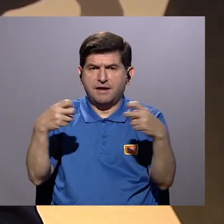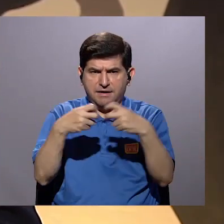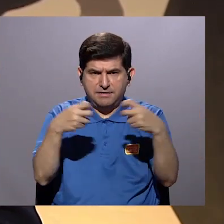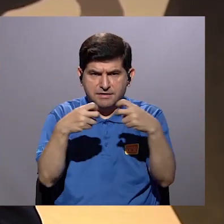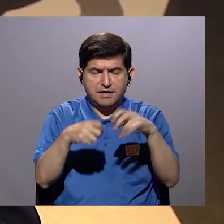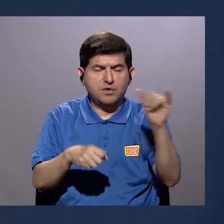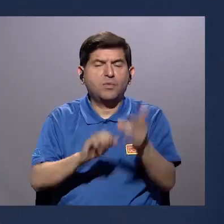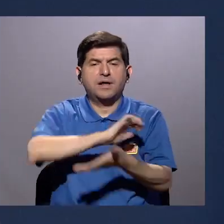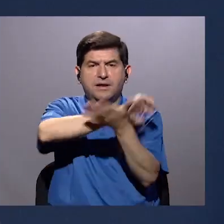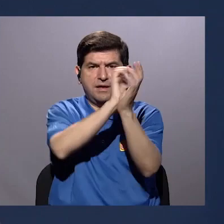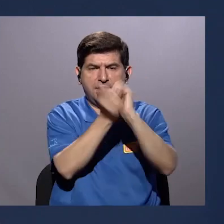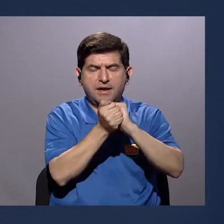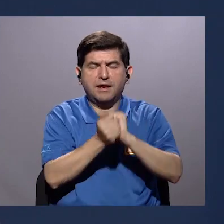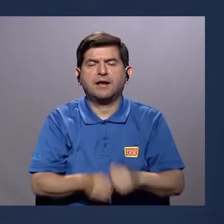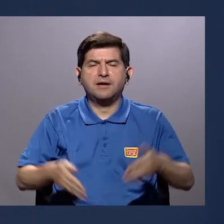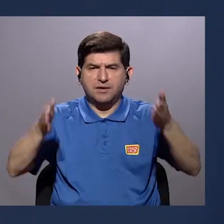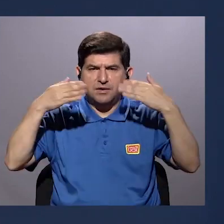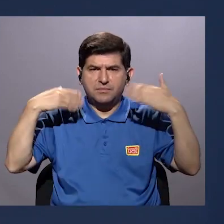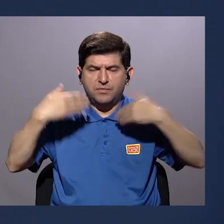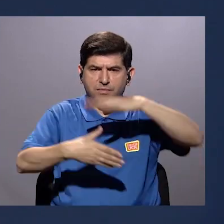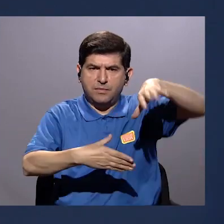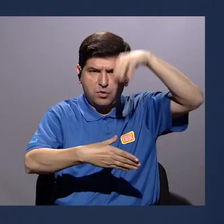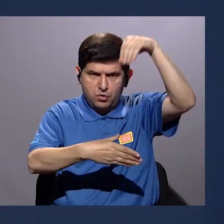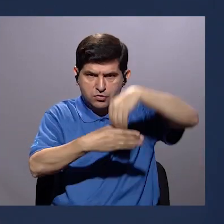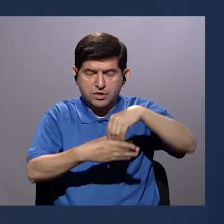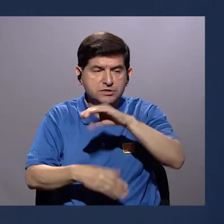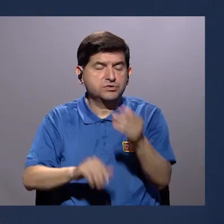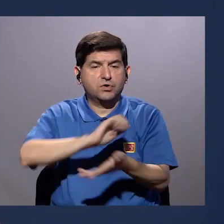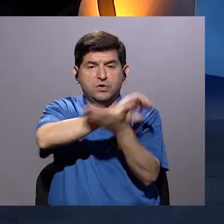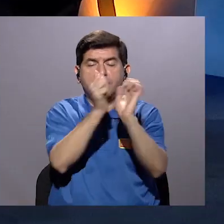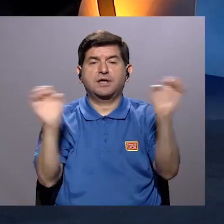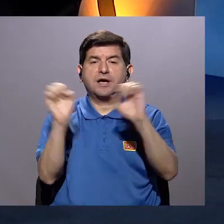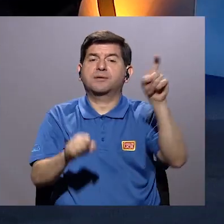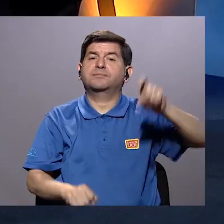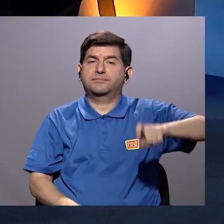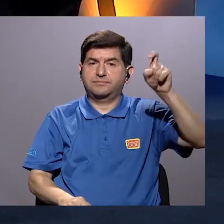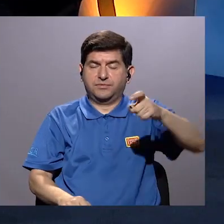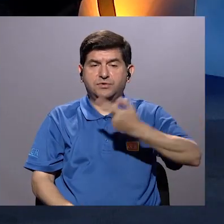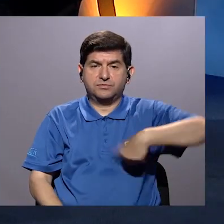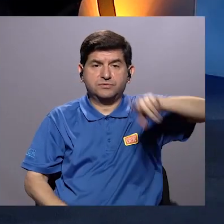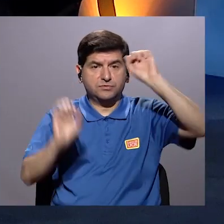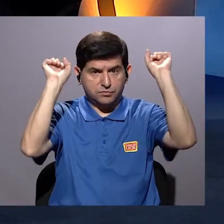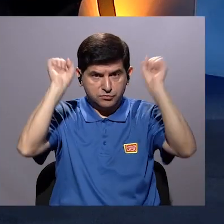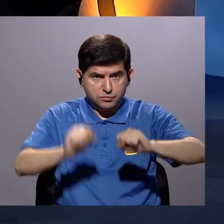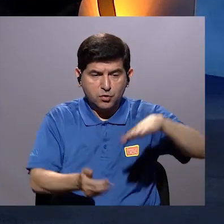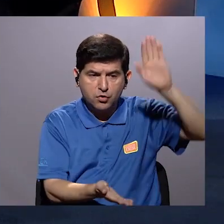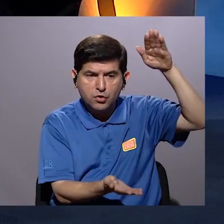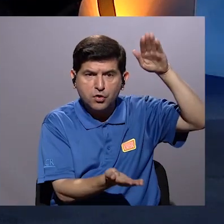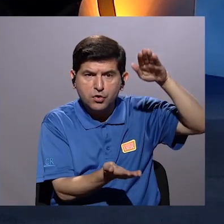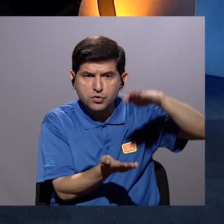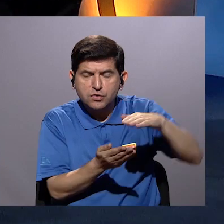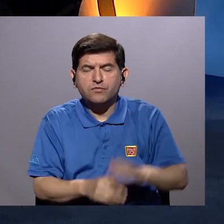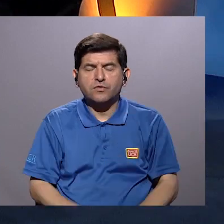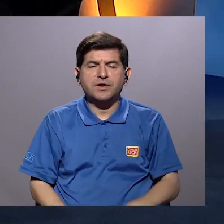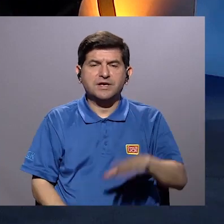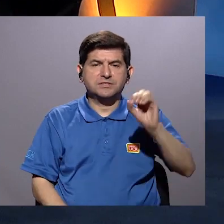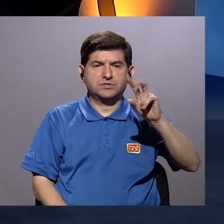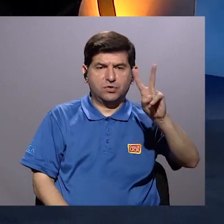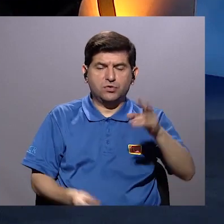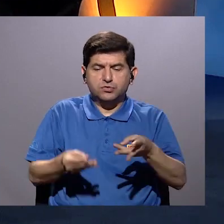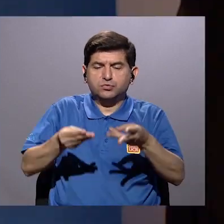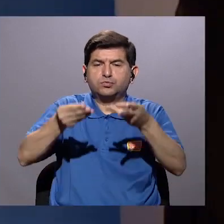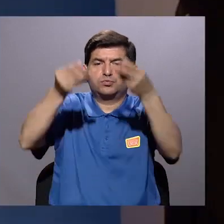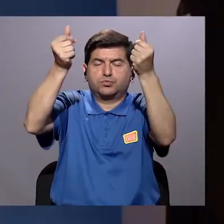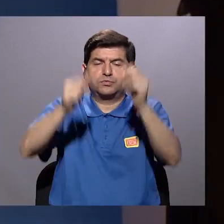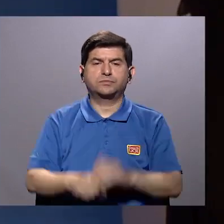contexto del cambio climático, ¿verdad? Y el cambio en las fuentes de energía que tenemos que llevar a cabo para poder reducir las emisiones. Sí, tradicionalmente,